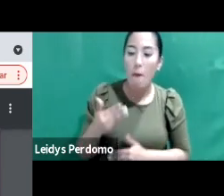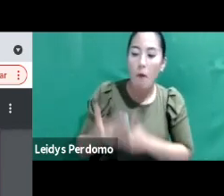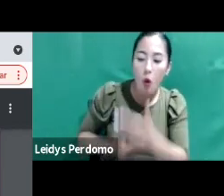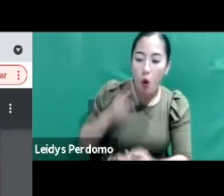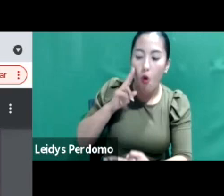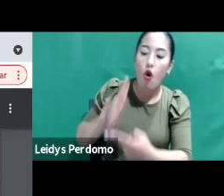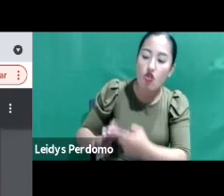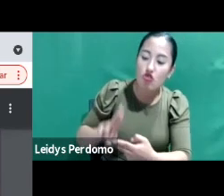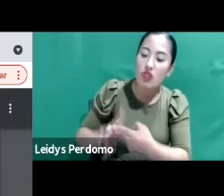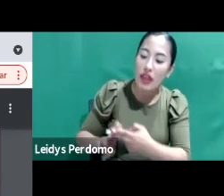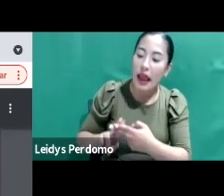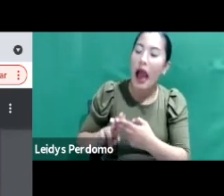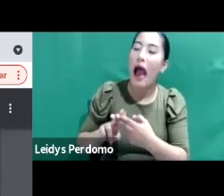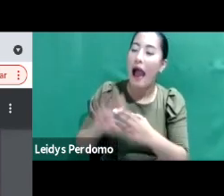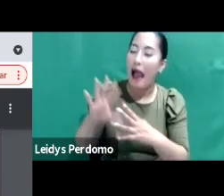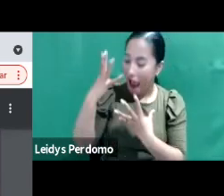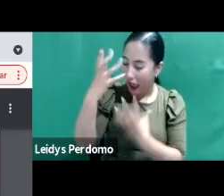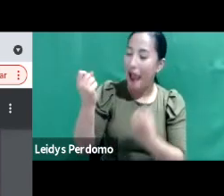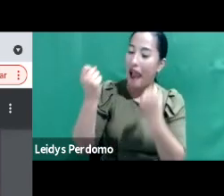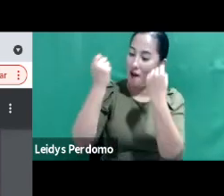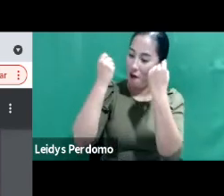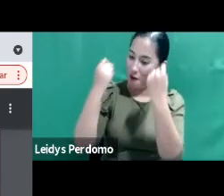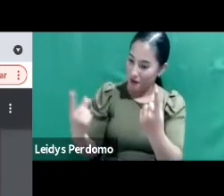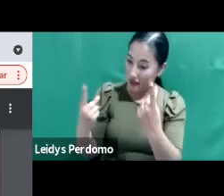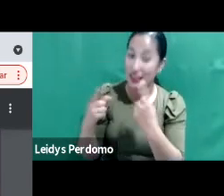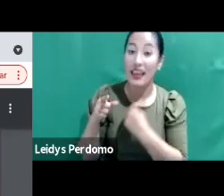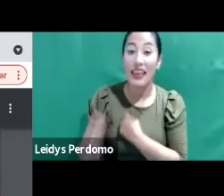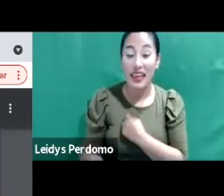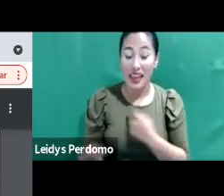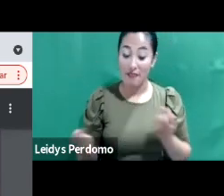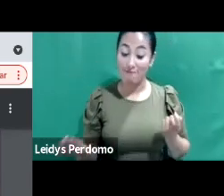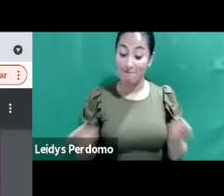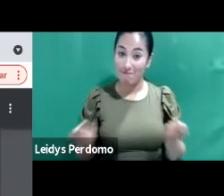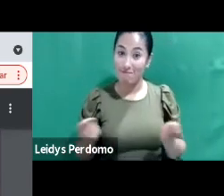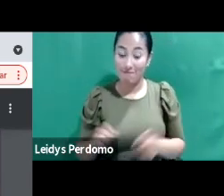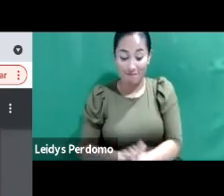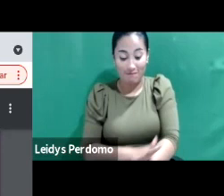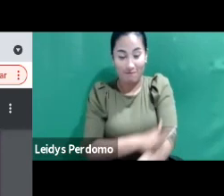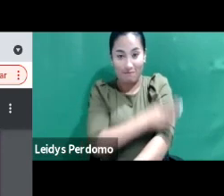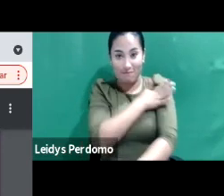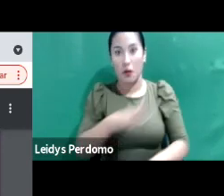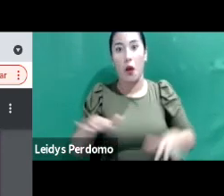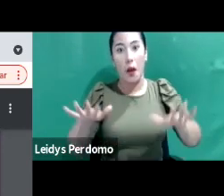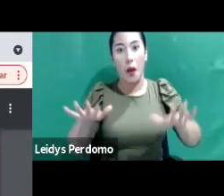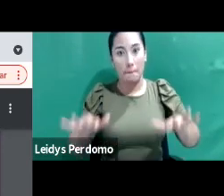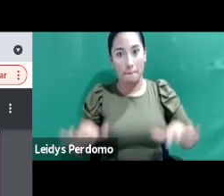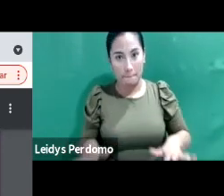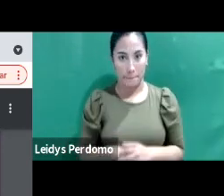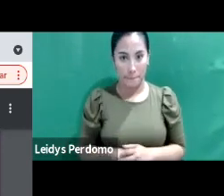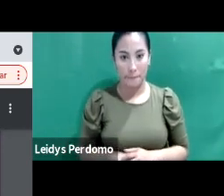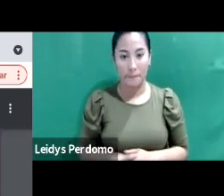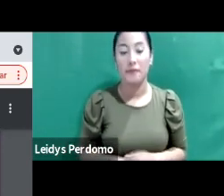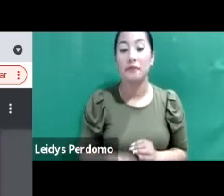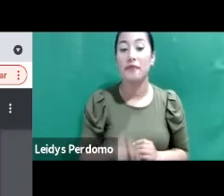a comprender, ¿sí? Y en ese sentido, esa regulación emocional implicaría un procedimiento. Entonces íbamos con el primer paso de